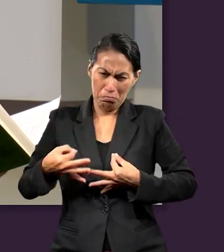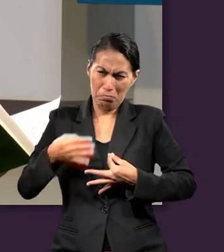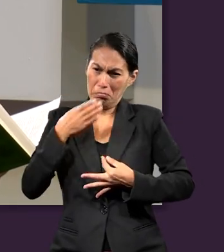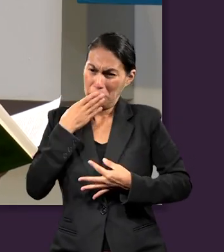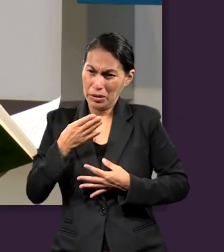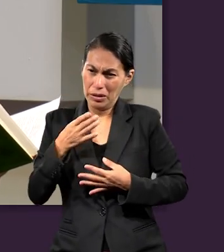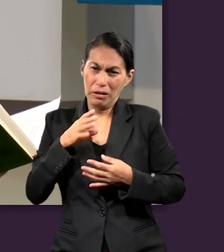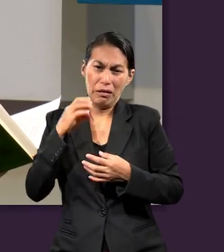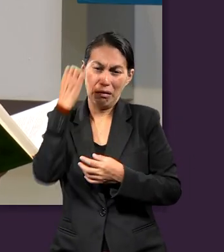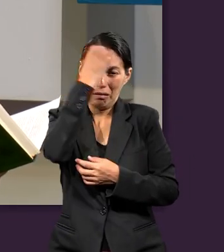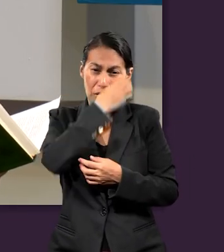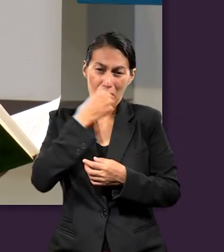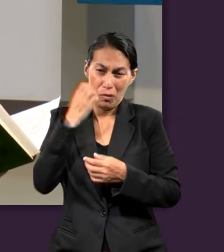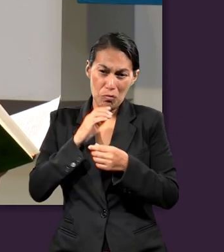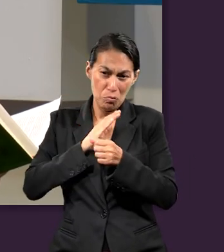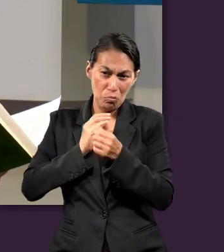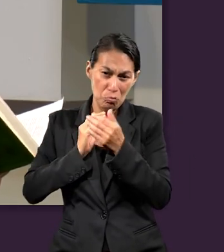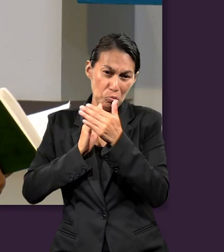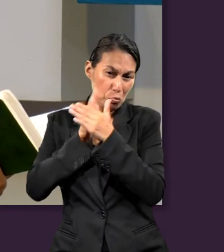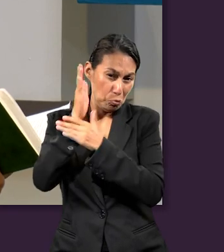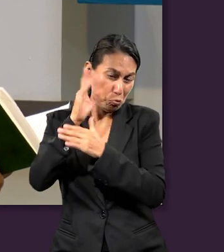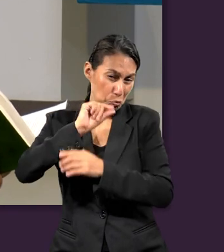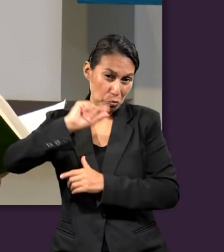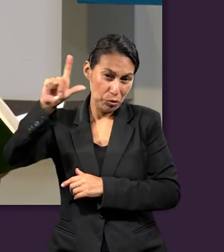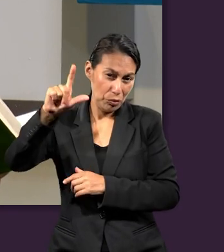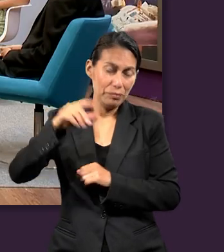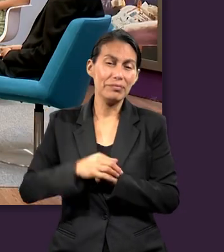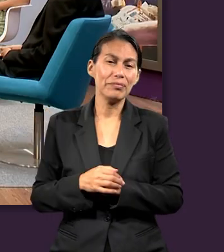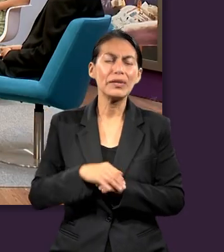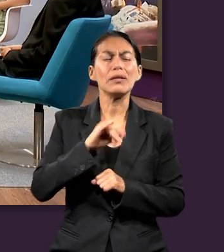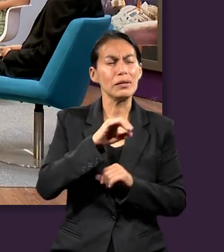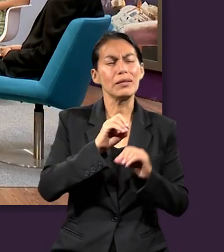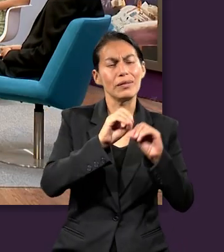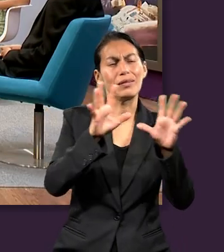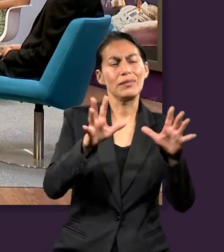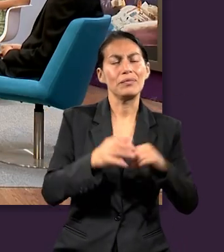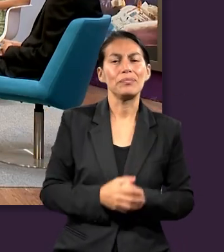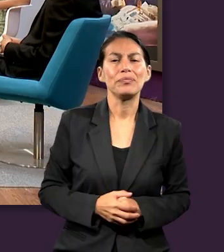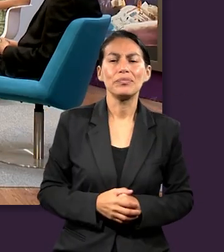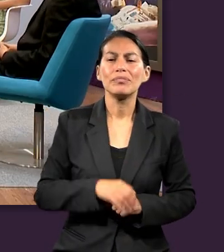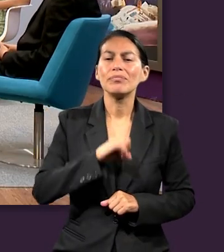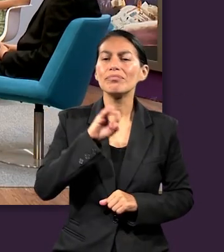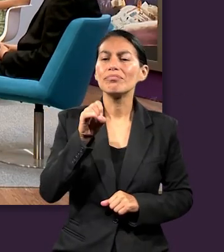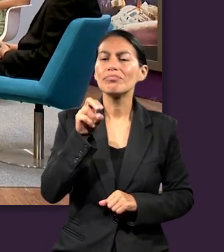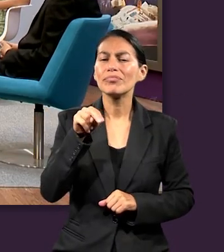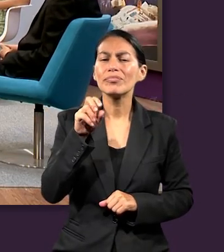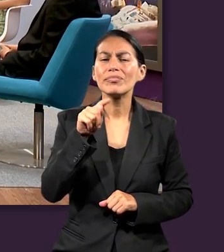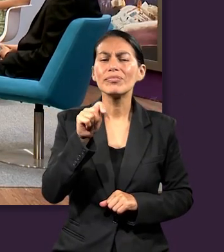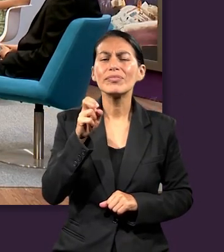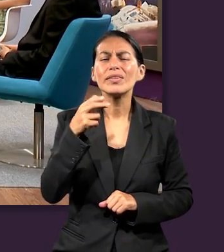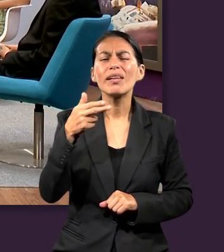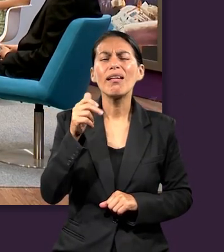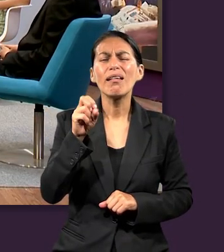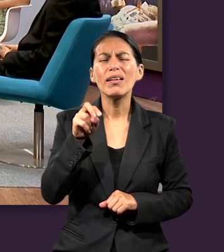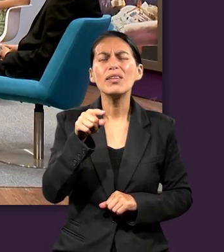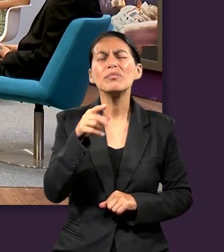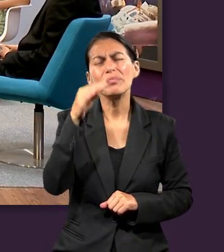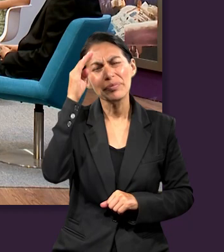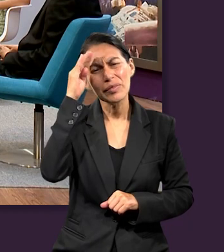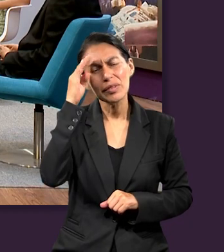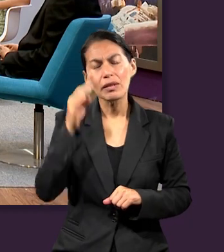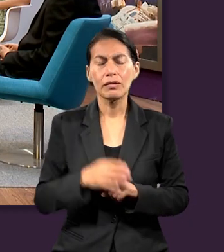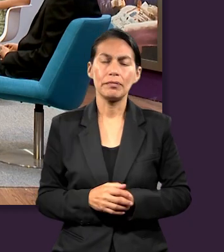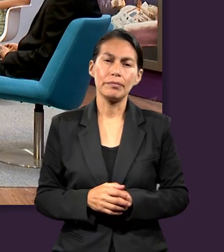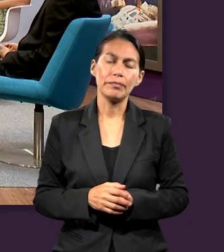para aprobar el examen Así es muy bien gracias Leslie Jonathan cómo lo dirías que qué rescatas tú de lo que la lección